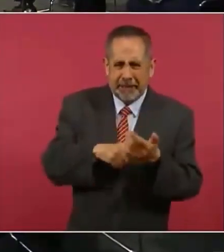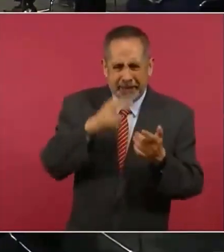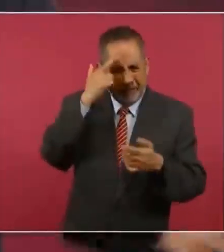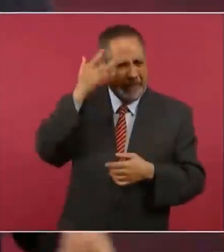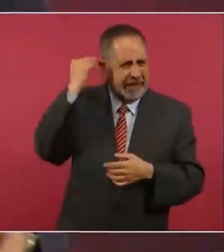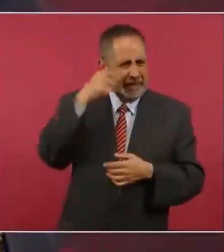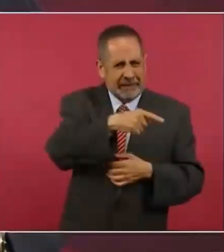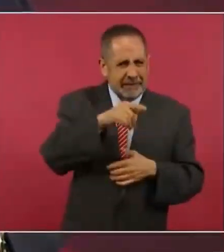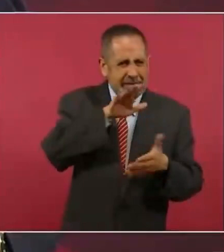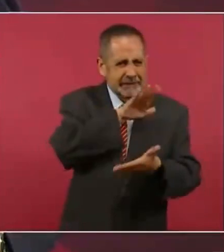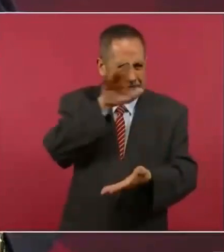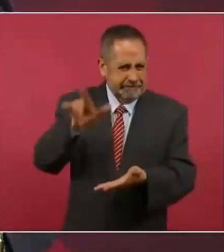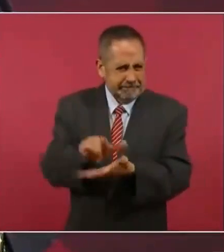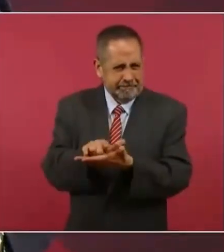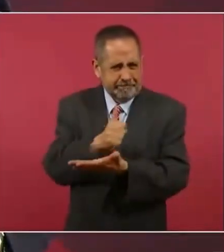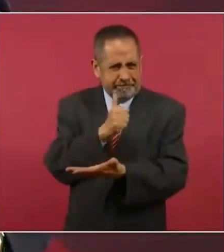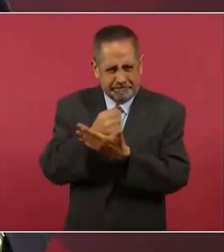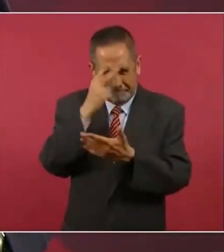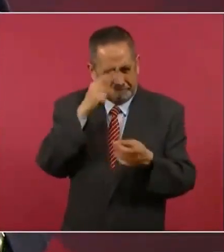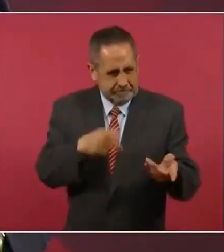ver,